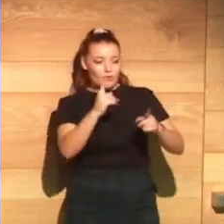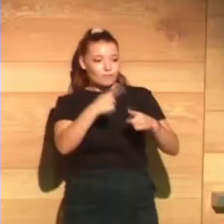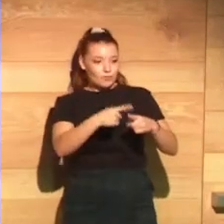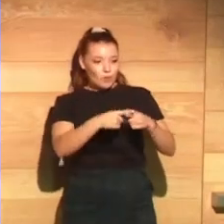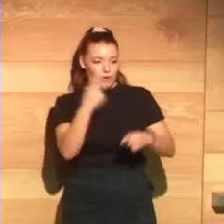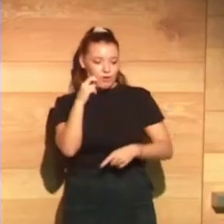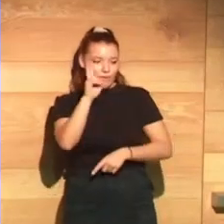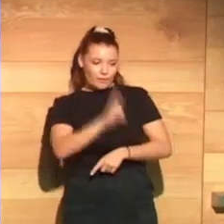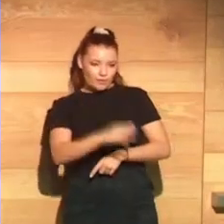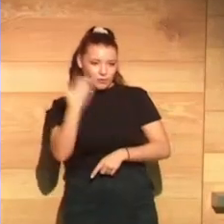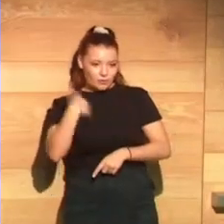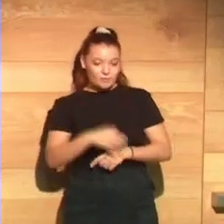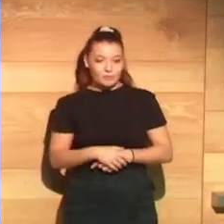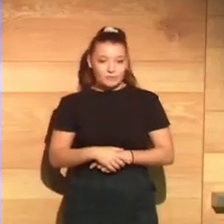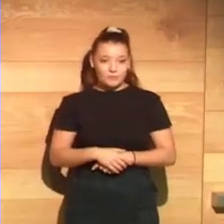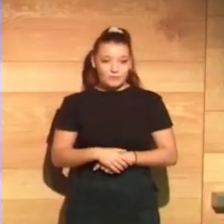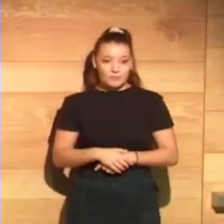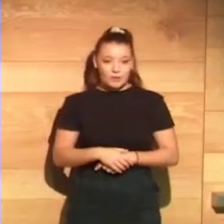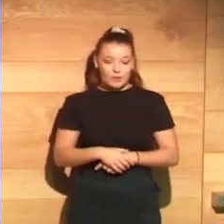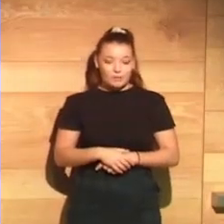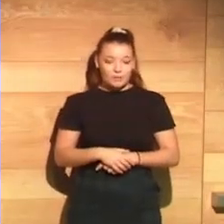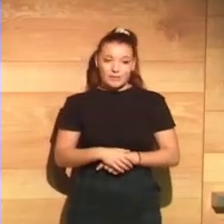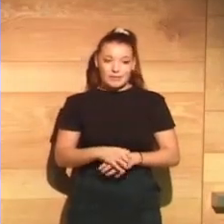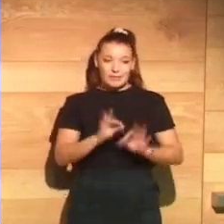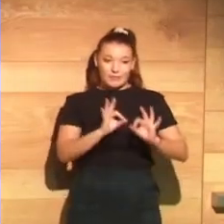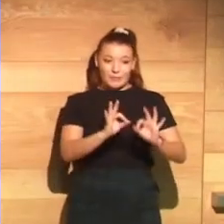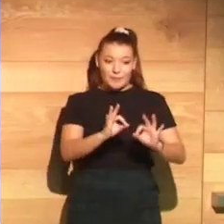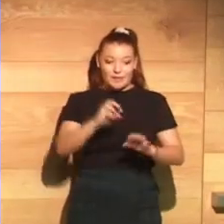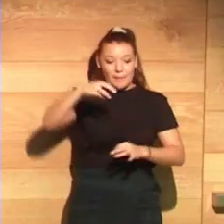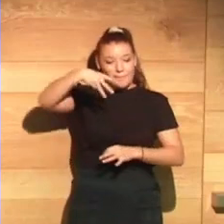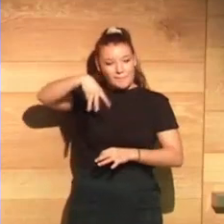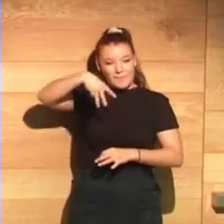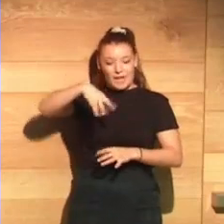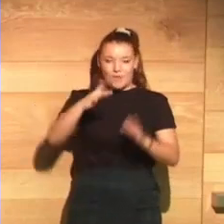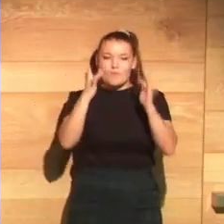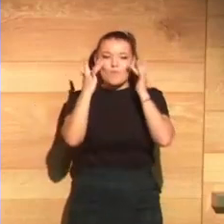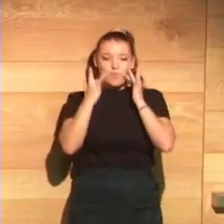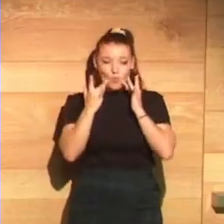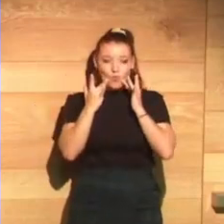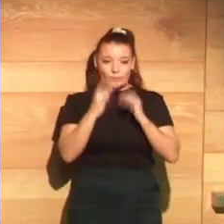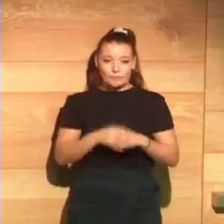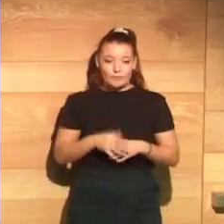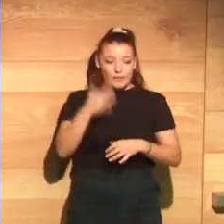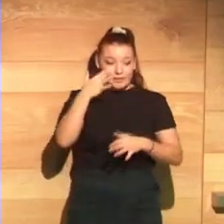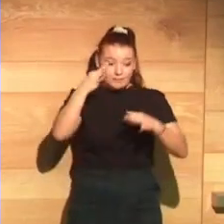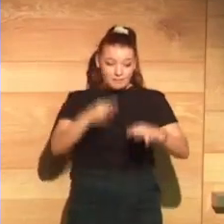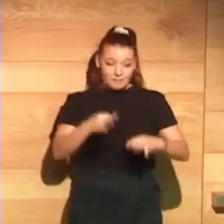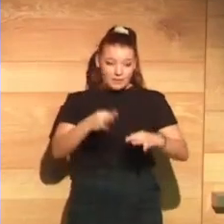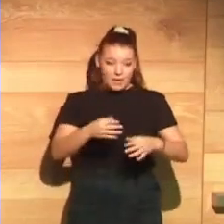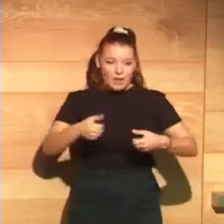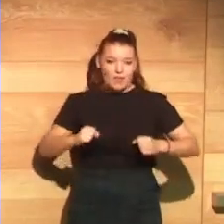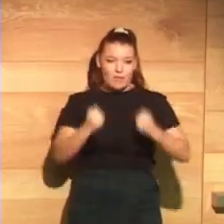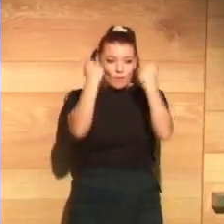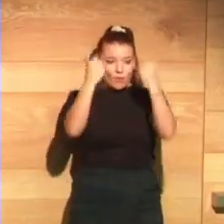liberación sexual, que creo que en el caso de Marilyn en concreto era algo muy puro de verdad, porque sí que es verdad que después de la